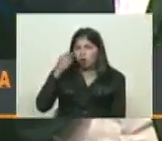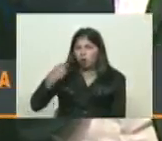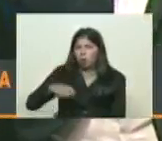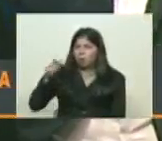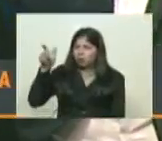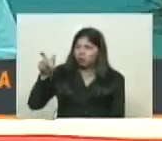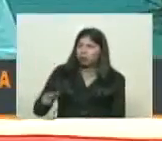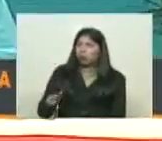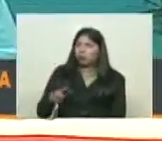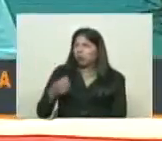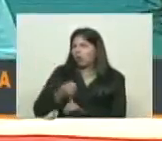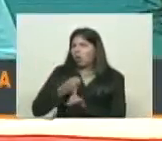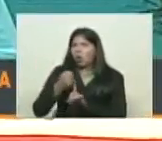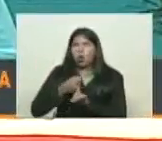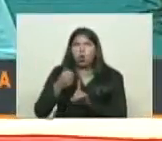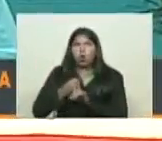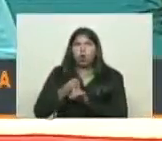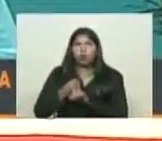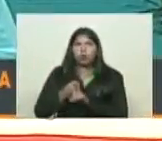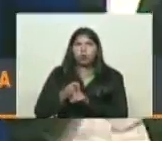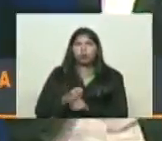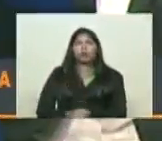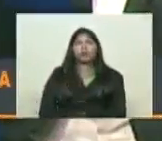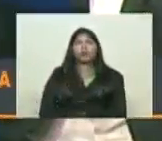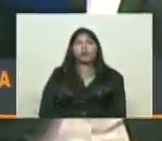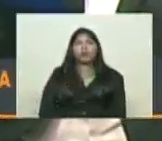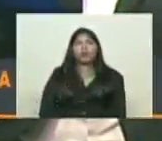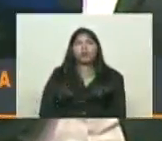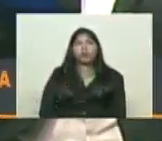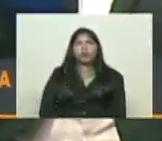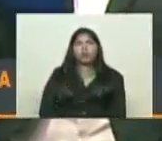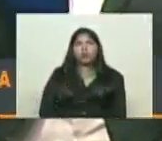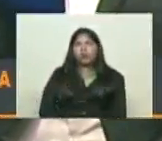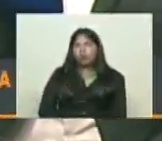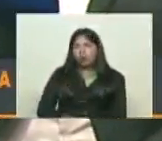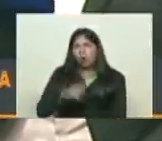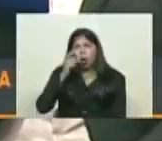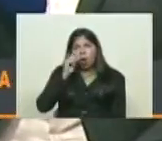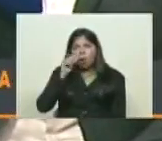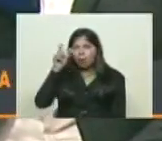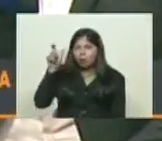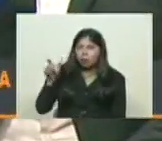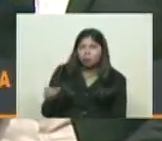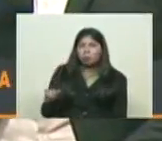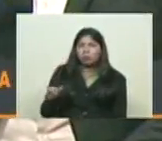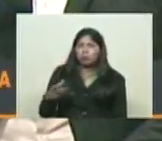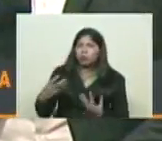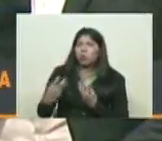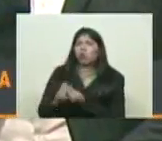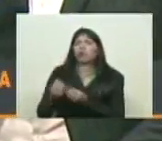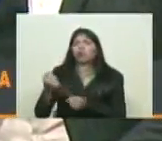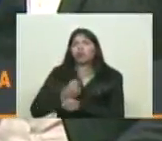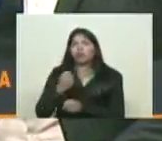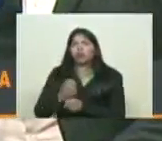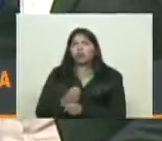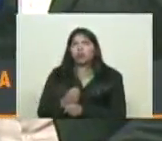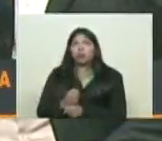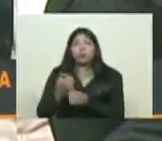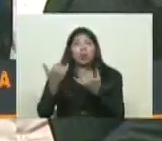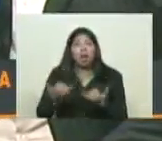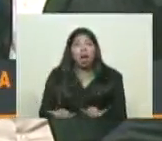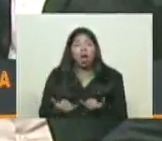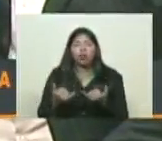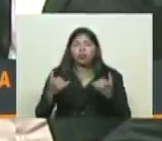restea con las bases me las juego. Un hombre que se restea con la juventud, y quiero que recibamos con un fuerte